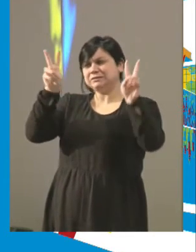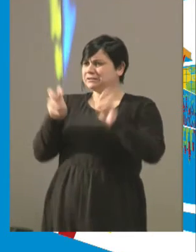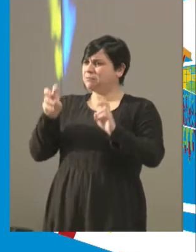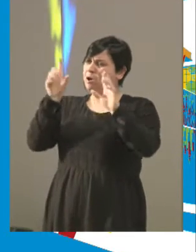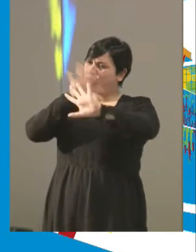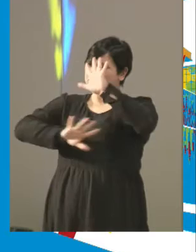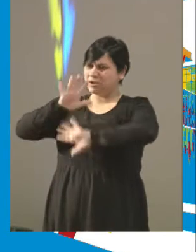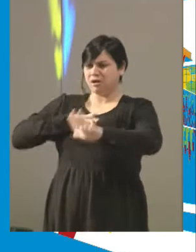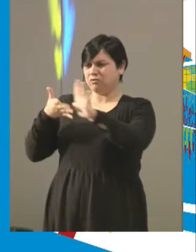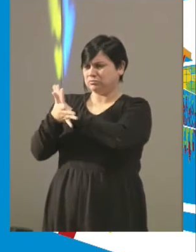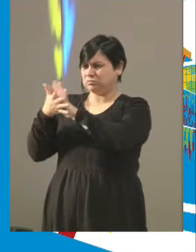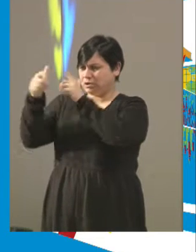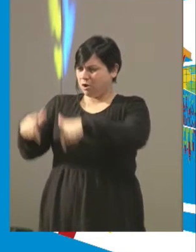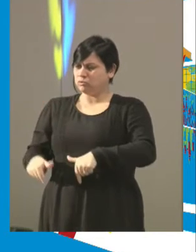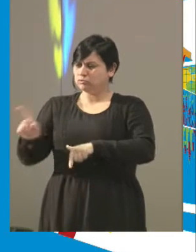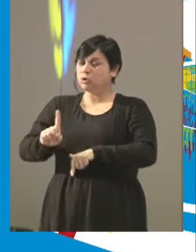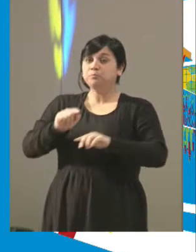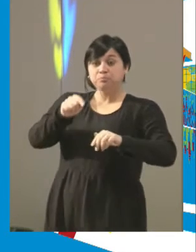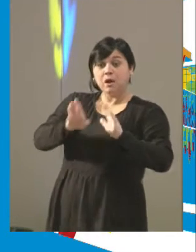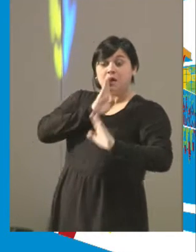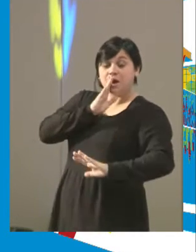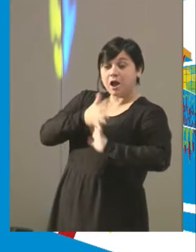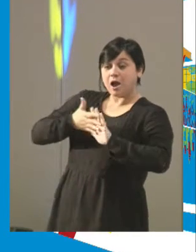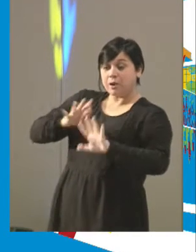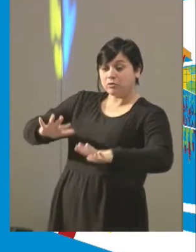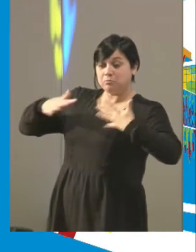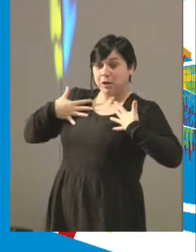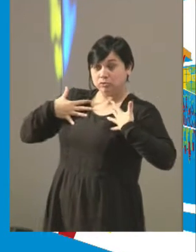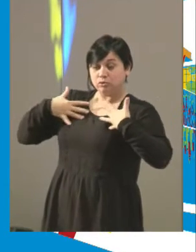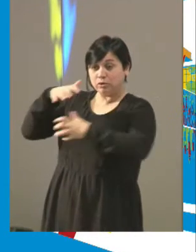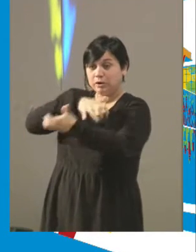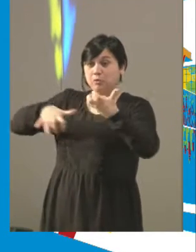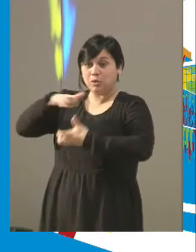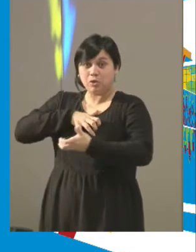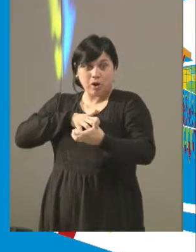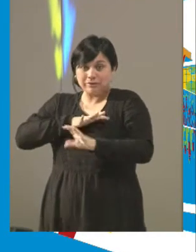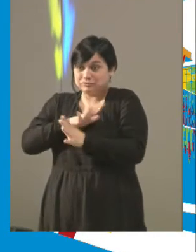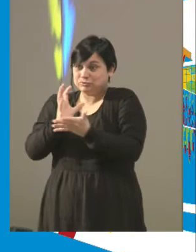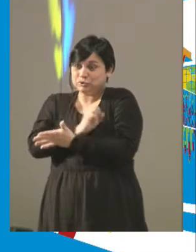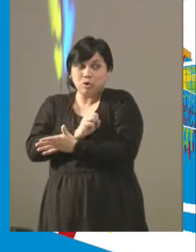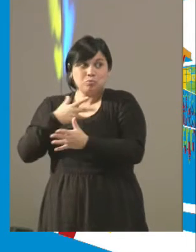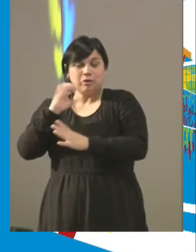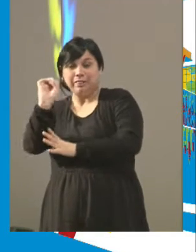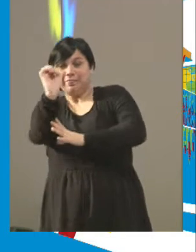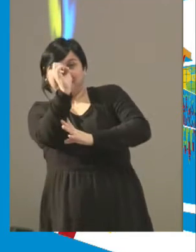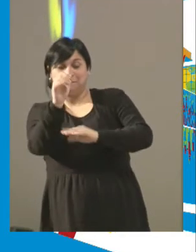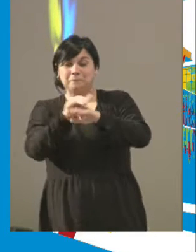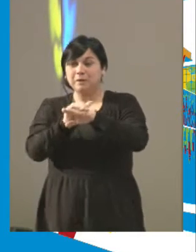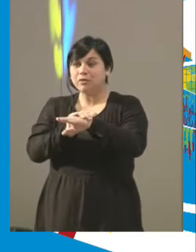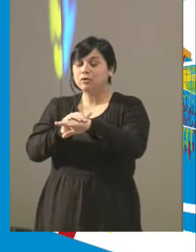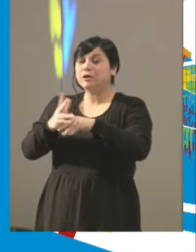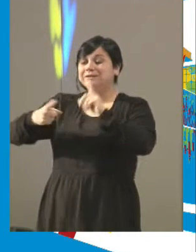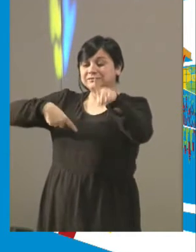¿vale? Entonces, esto va a tener impacto y va a revolucionar todos los sectores. Perdonadme que me pongo un poco de lado, pero por ejemplo, pues